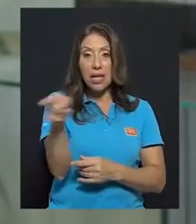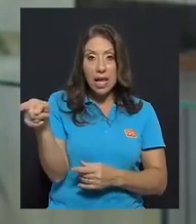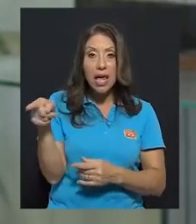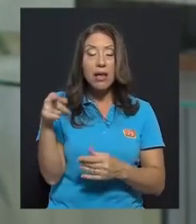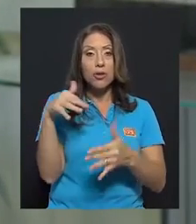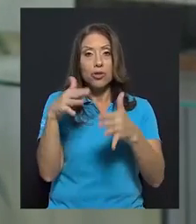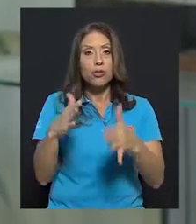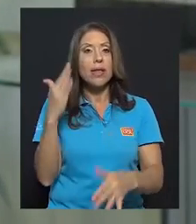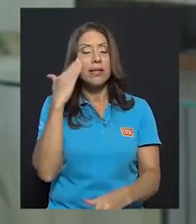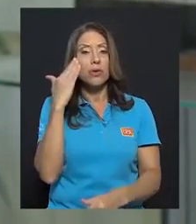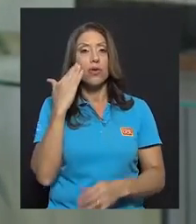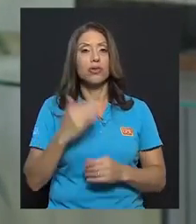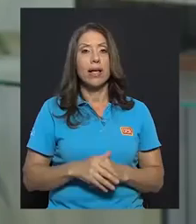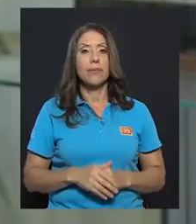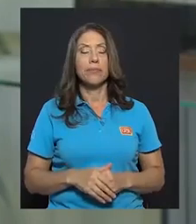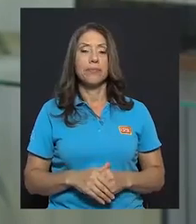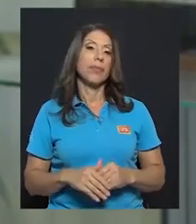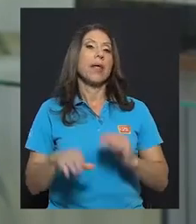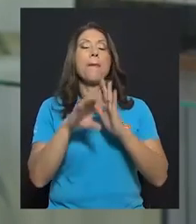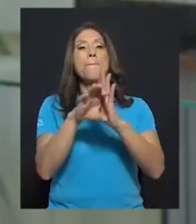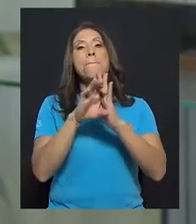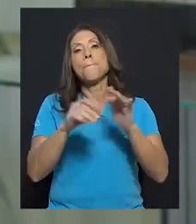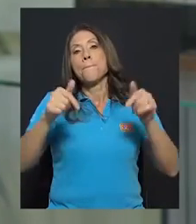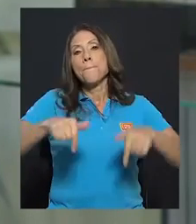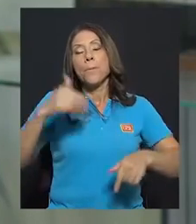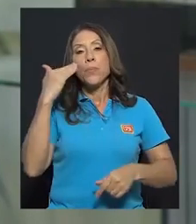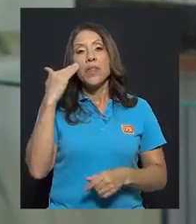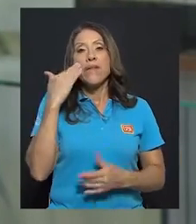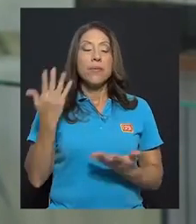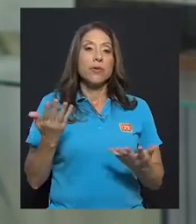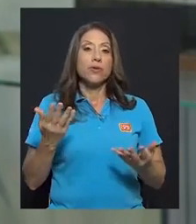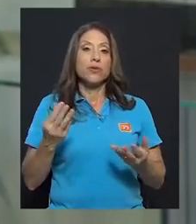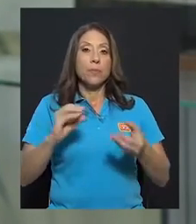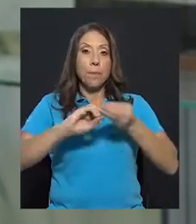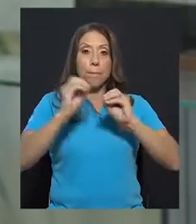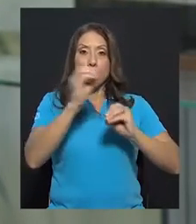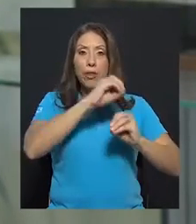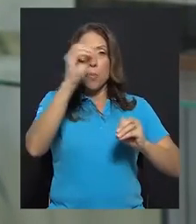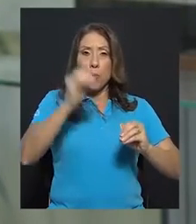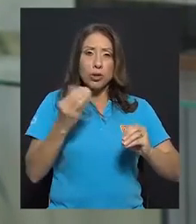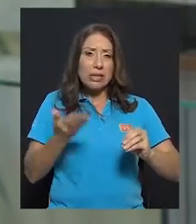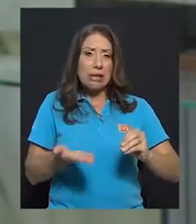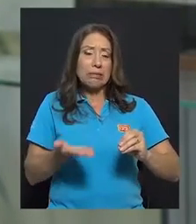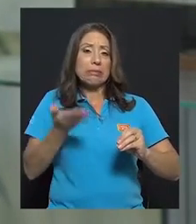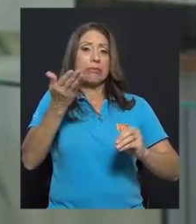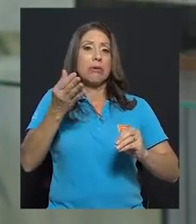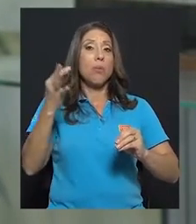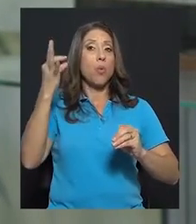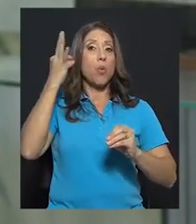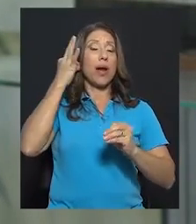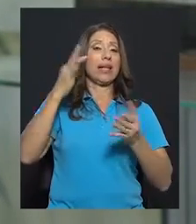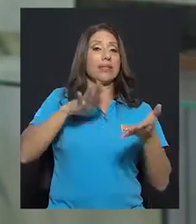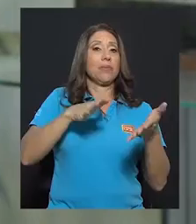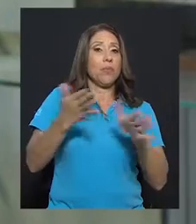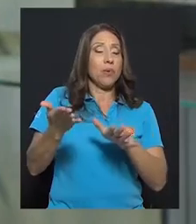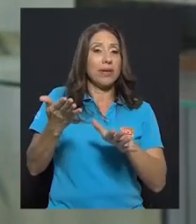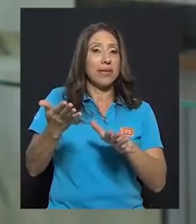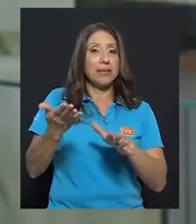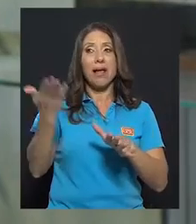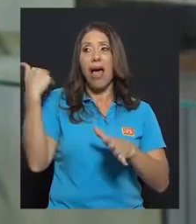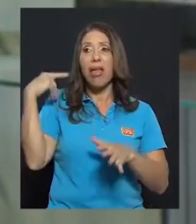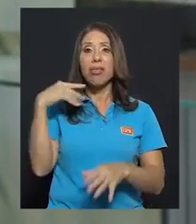estudiantes conozcan. Sabemos hoy, por ejemplo, que un buen porcentaje de las mujeres que han sido víctimas de femicidio